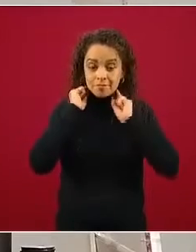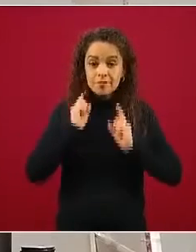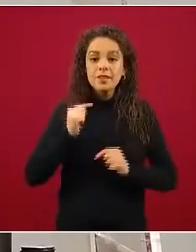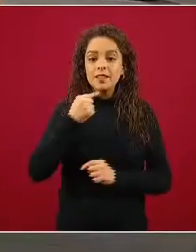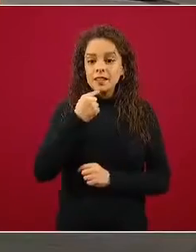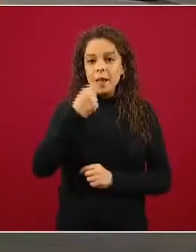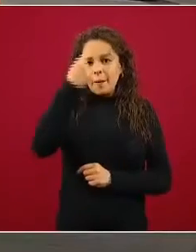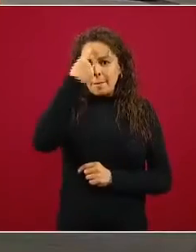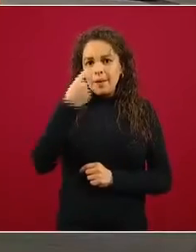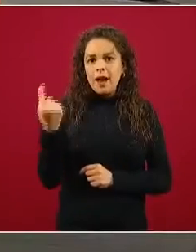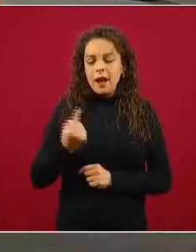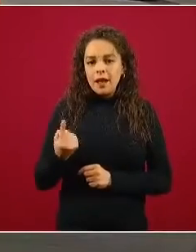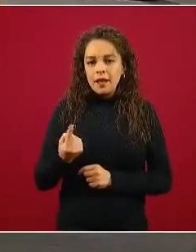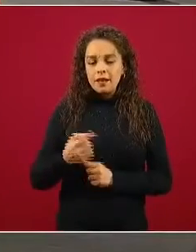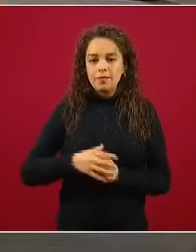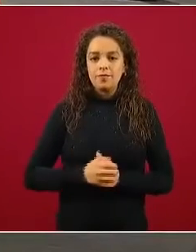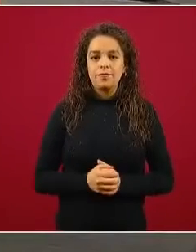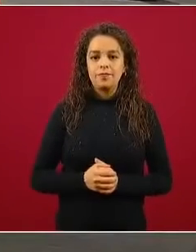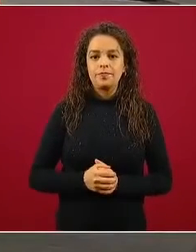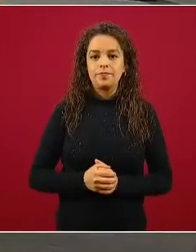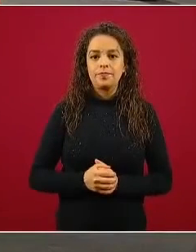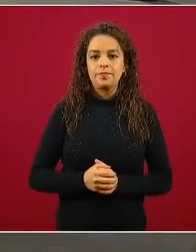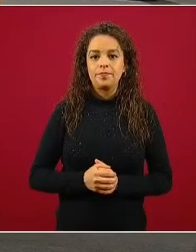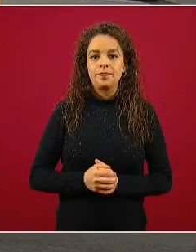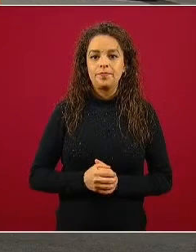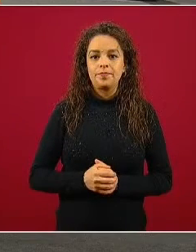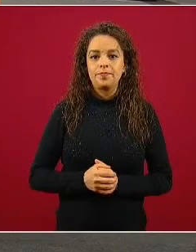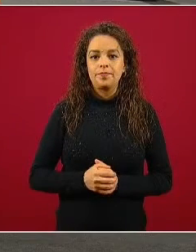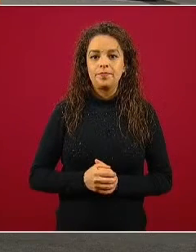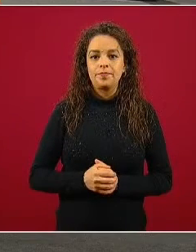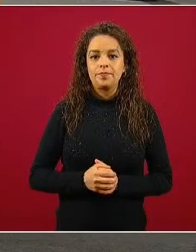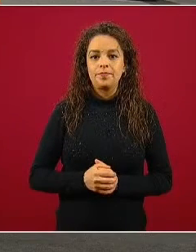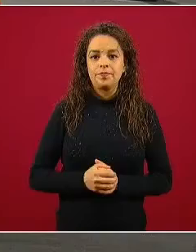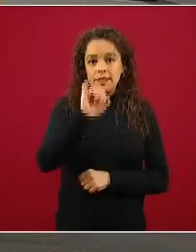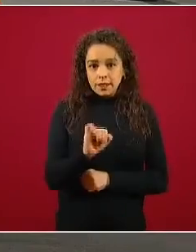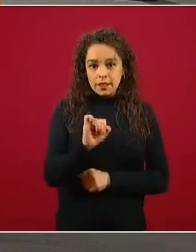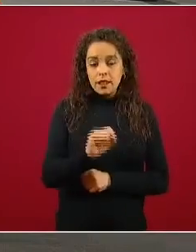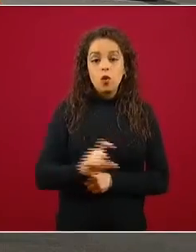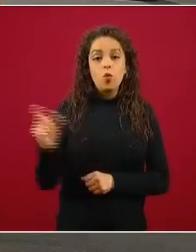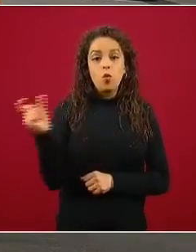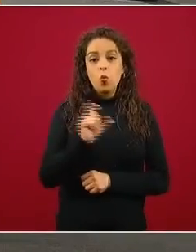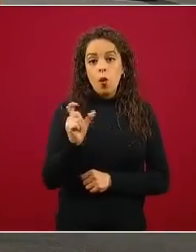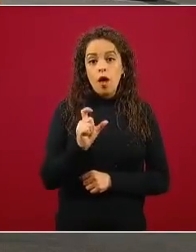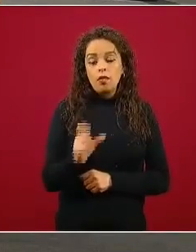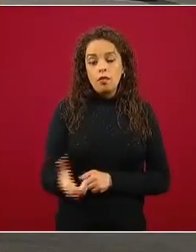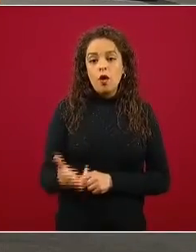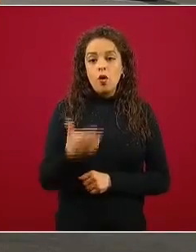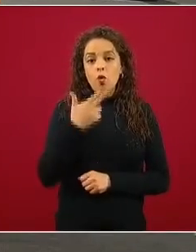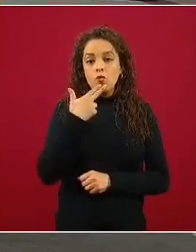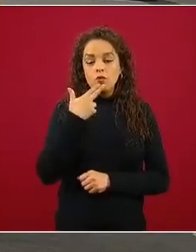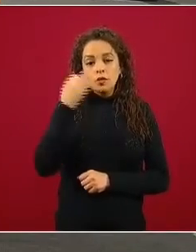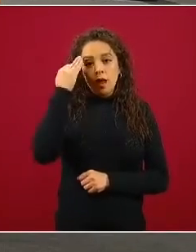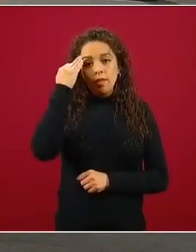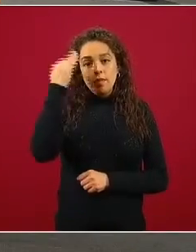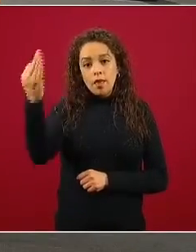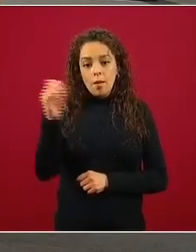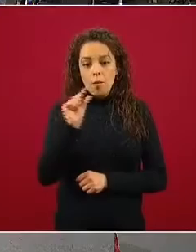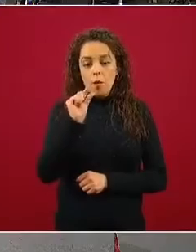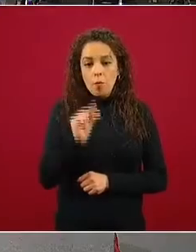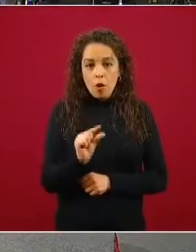medida auxiliar que es particularmente útil cuando se utiliza por periodos cortos en